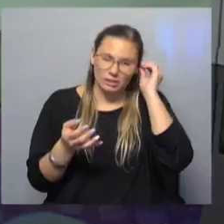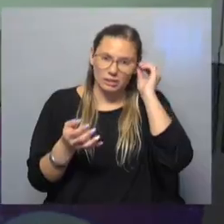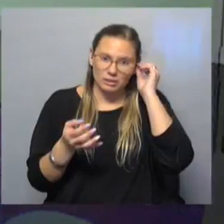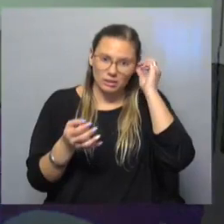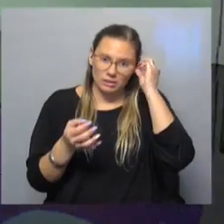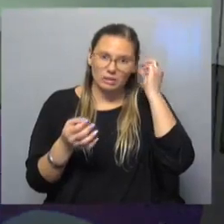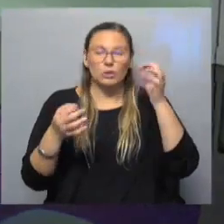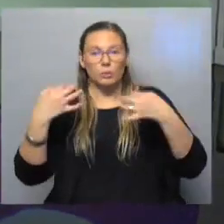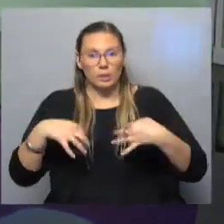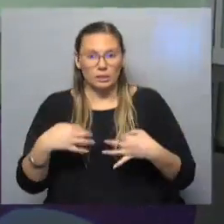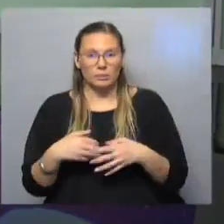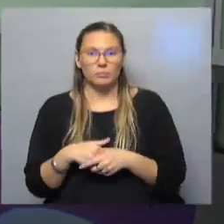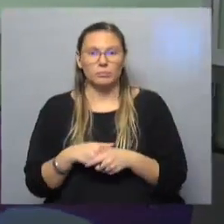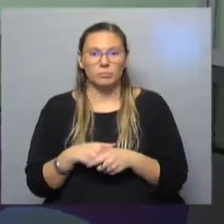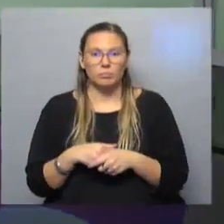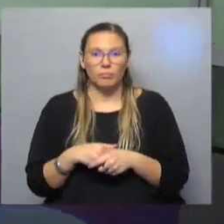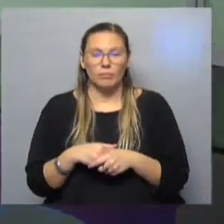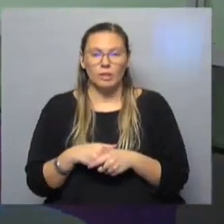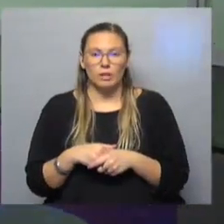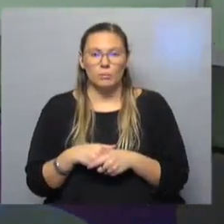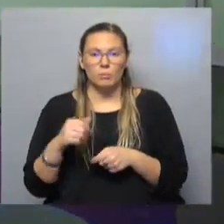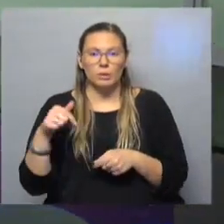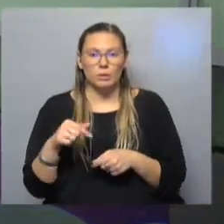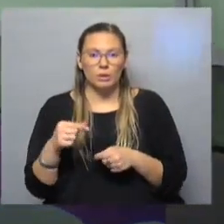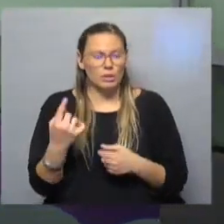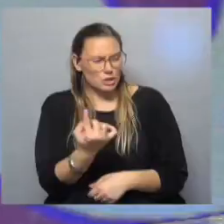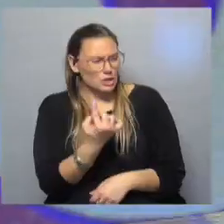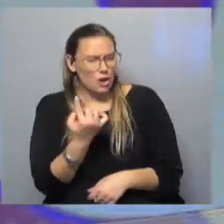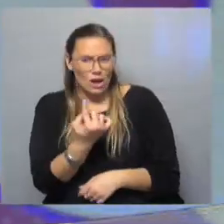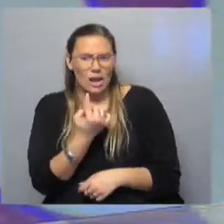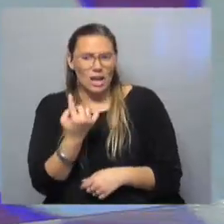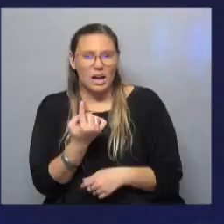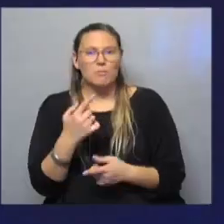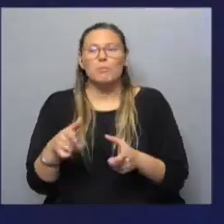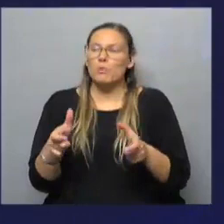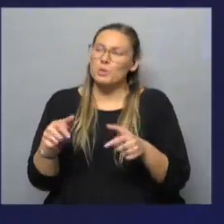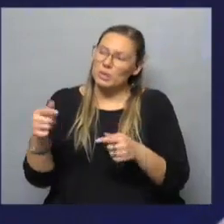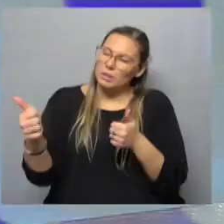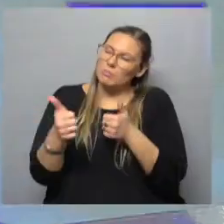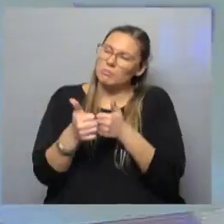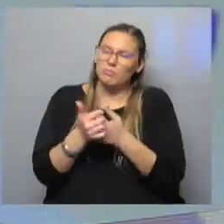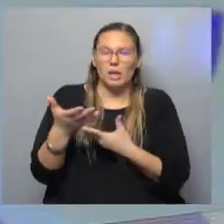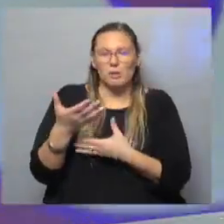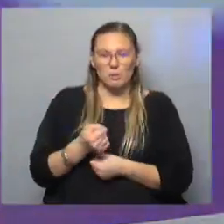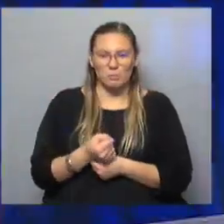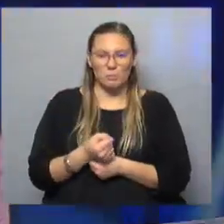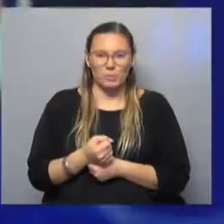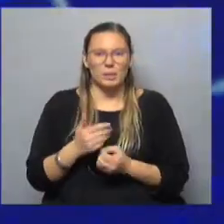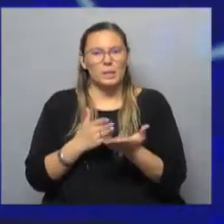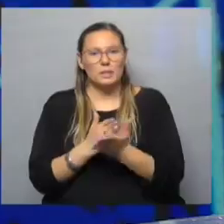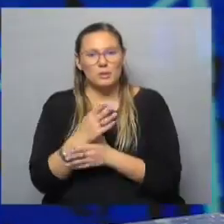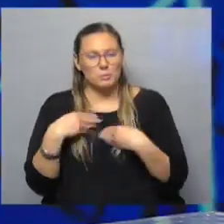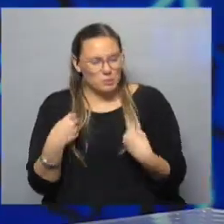bien? Manos, bien. ¿Vos? Bien, bien. Bueno, acaso te han dejado sola. Pero por suerte estás tú para acompañarme, sí, entonces pues me siempre, siento muy